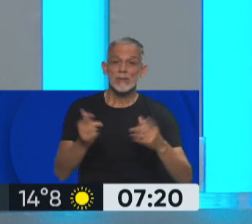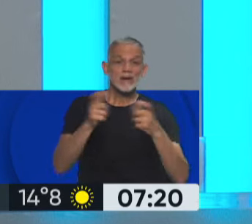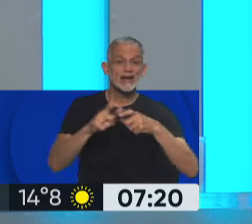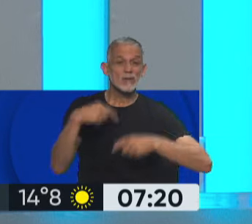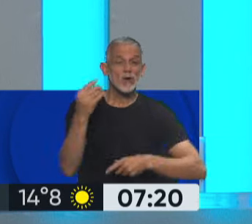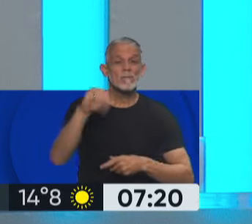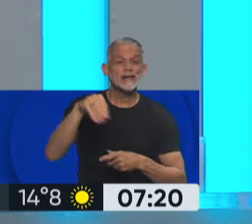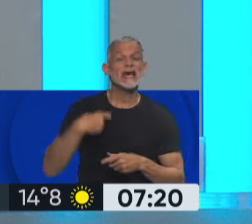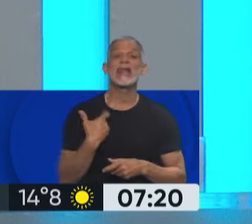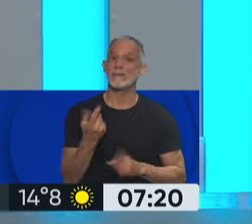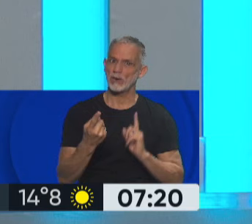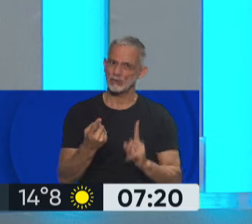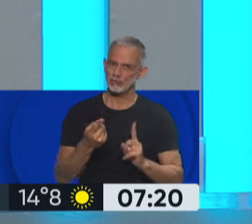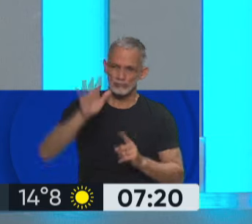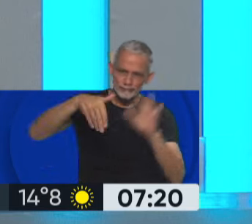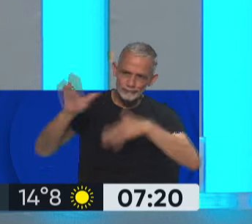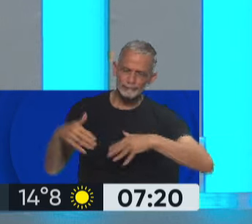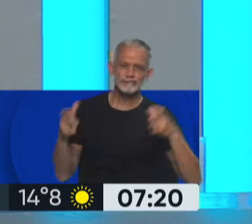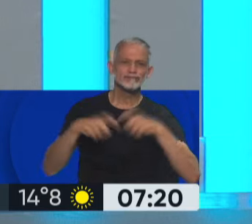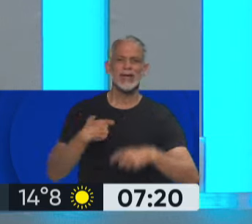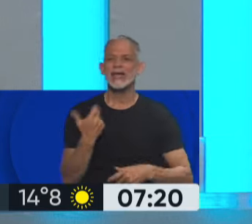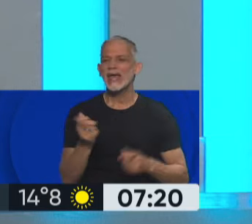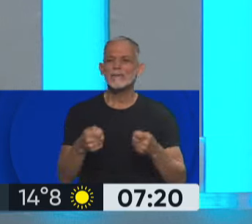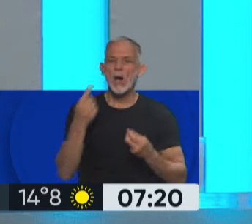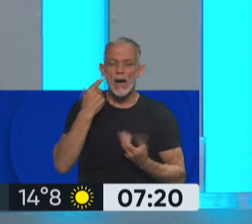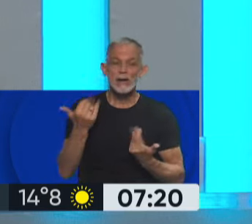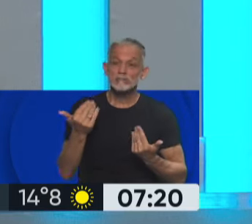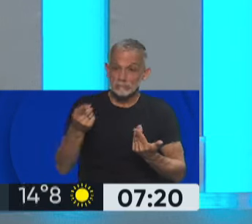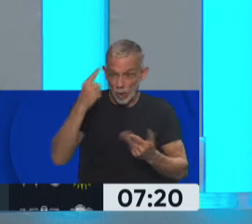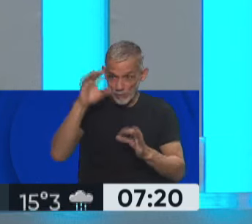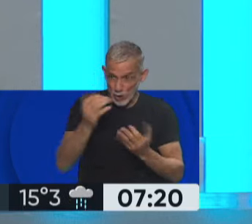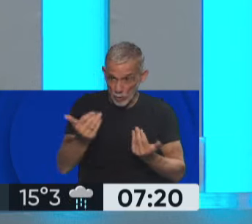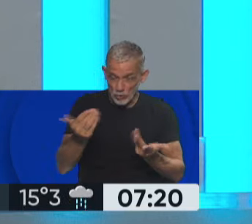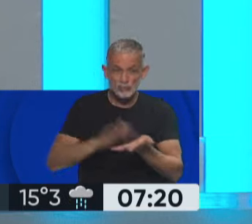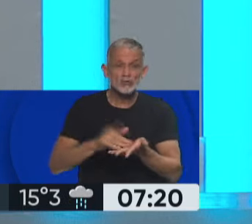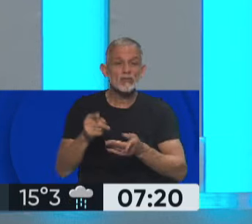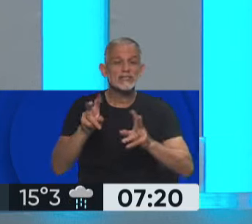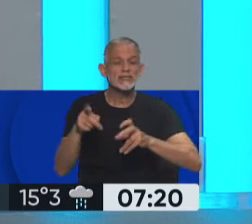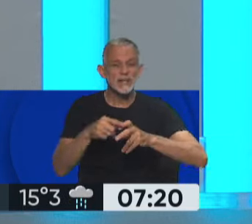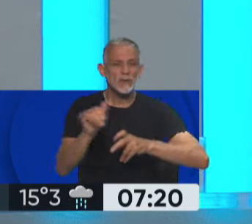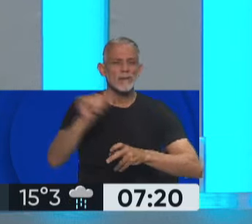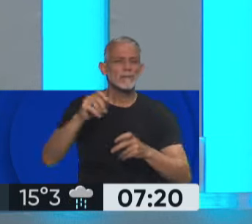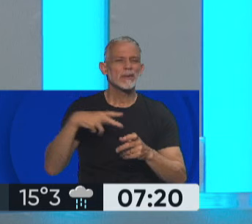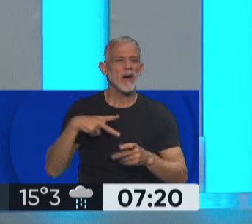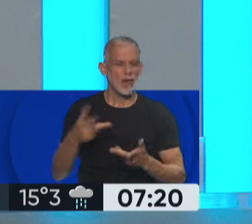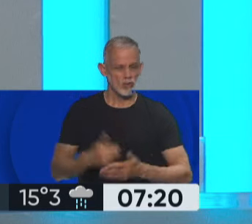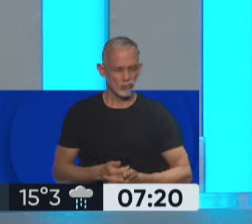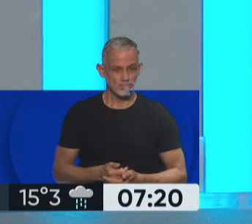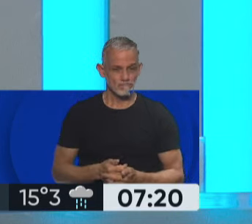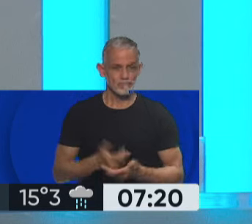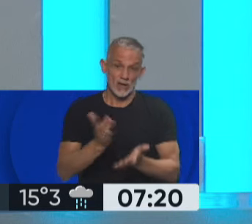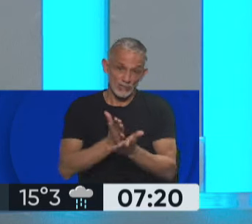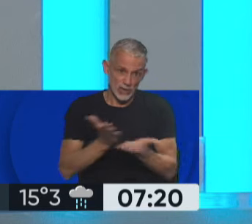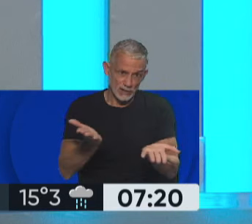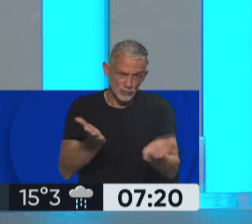reunión los gremios aeronáuticos para tamb también tener este su opinión respecto al tema de la privatización un derecho